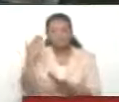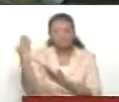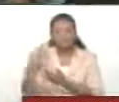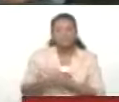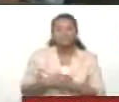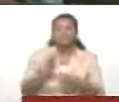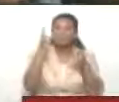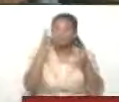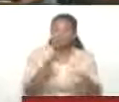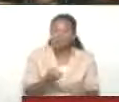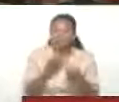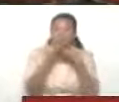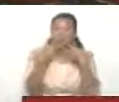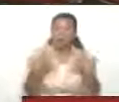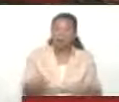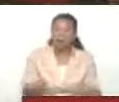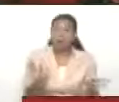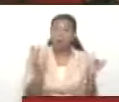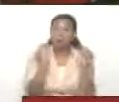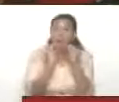Lo que es la vida.